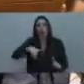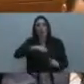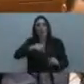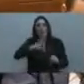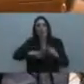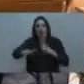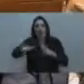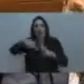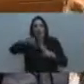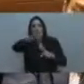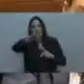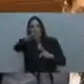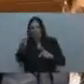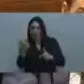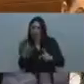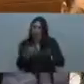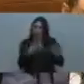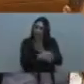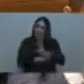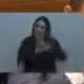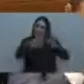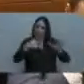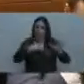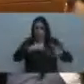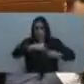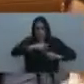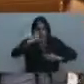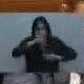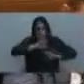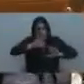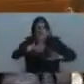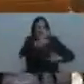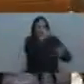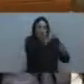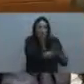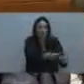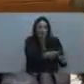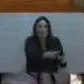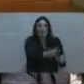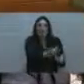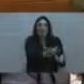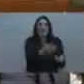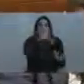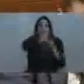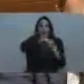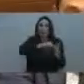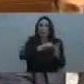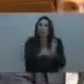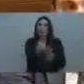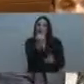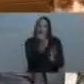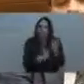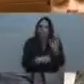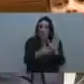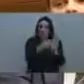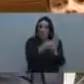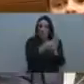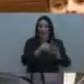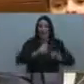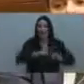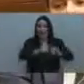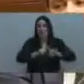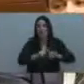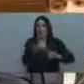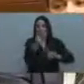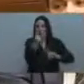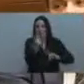ya sé la respuesta. A usted tampoco le importa ya que se recoja en ese proyecto económico una dotación o un reparto